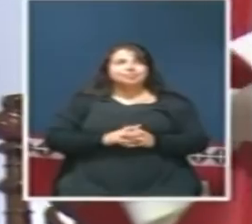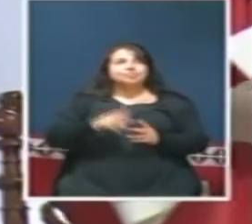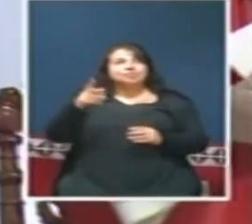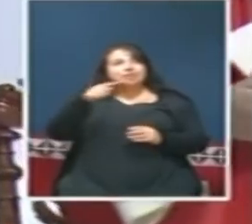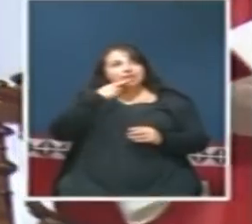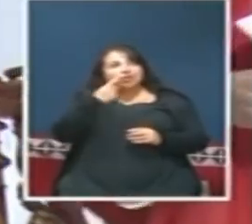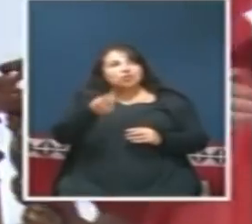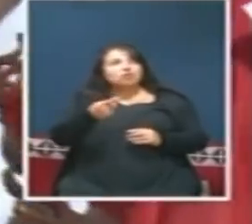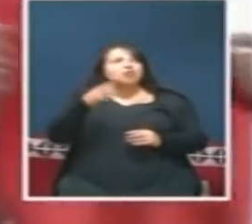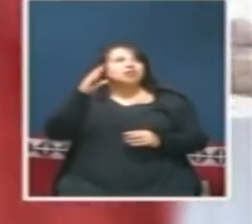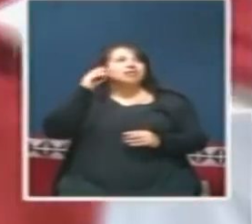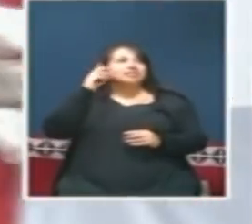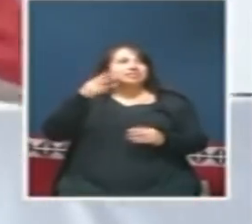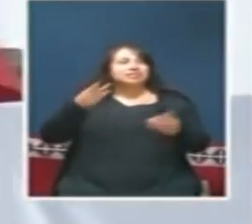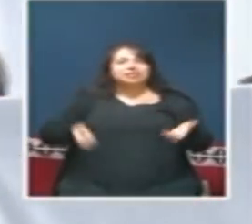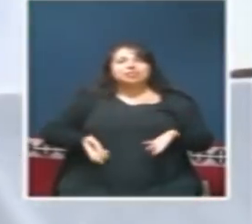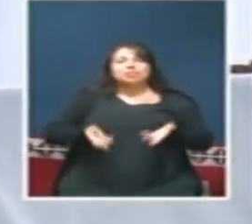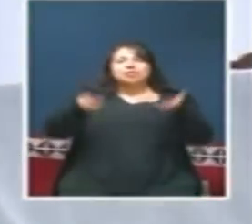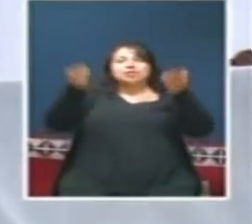Nos ponemos de pie.